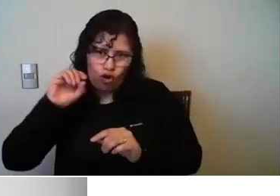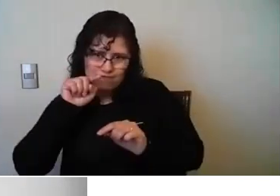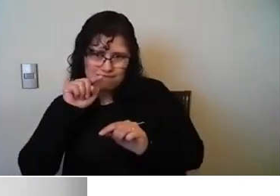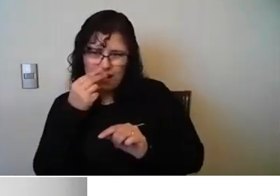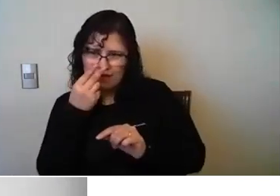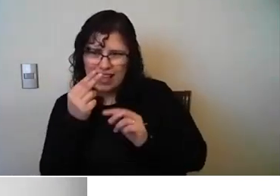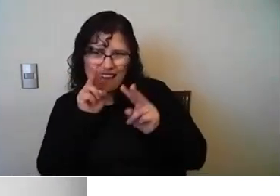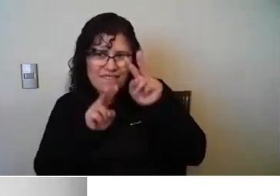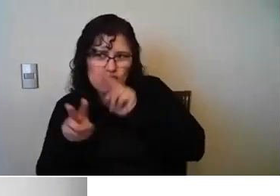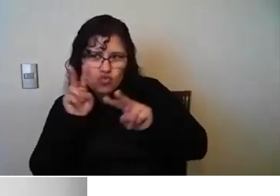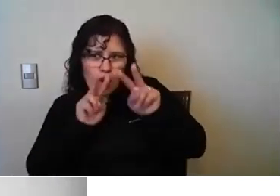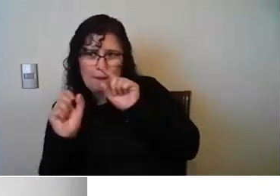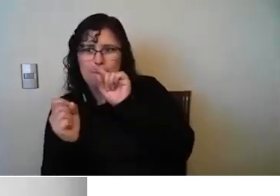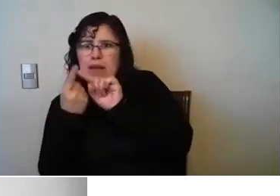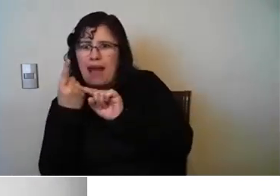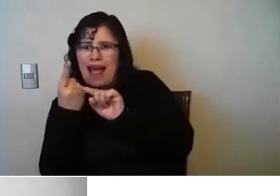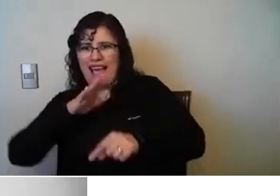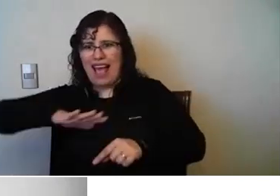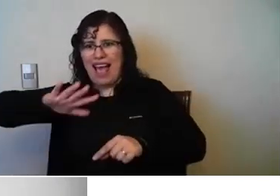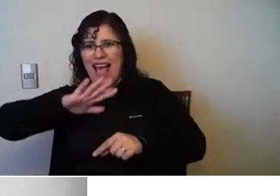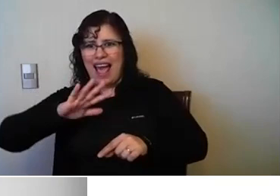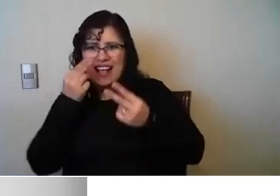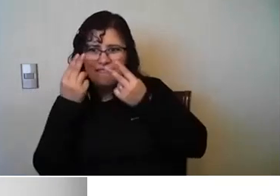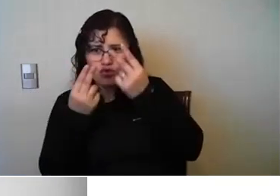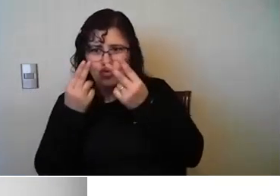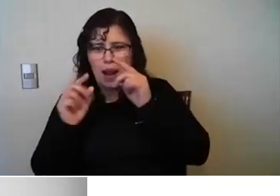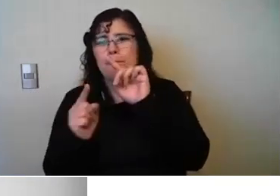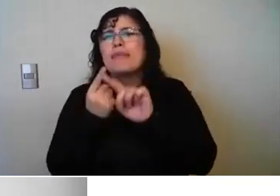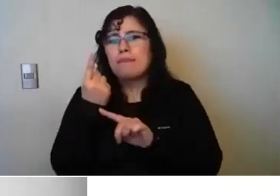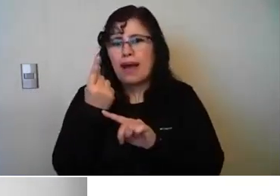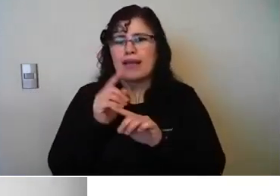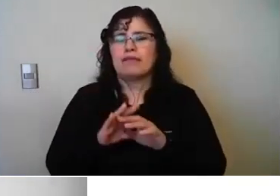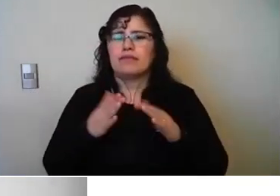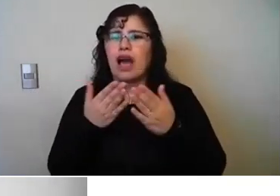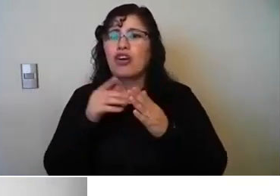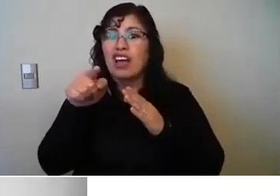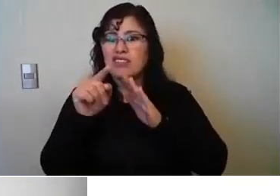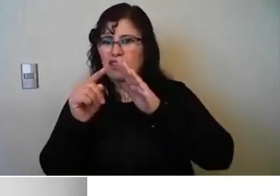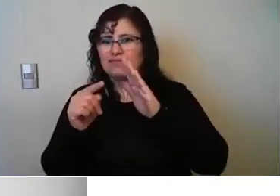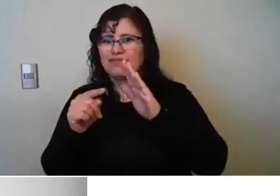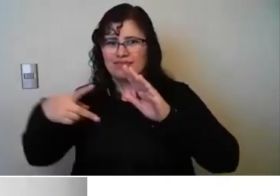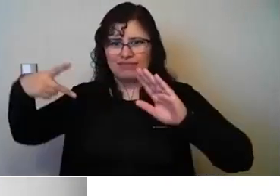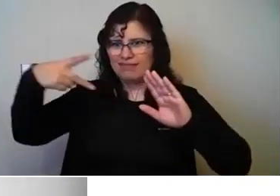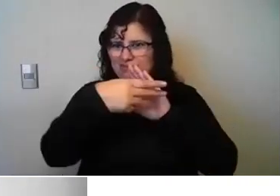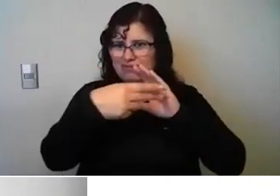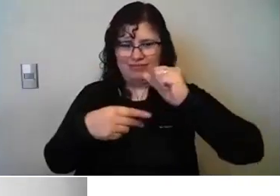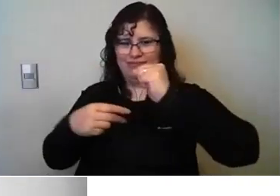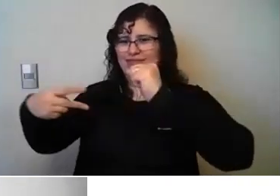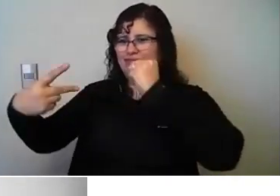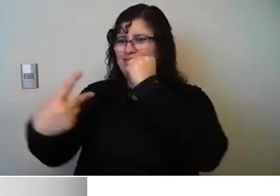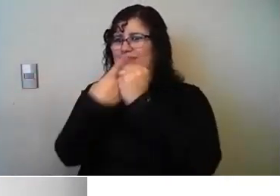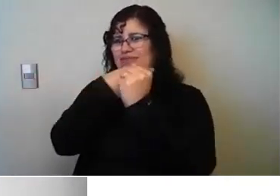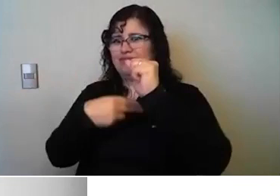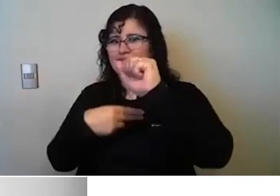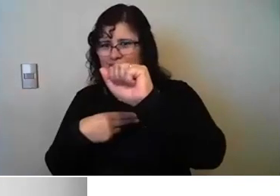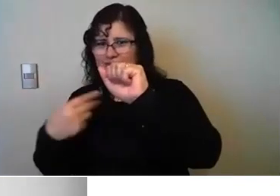visual primaria. Como esta es la cara medial, habíamos nombrado el surco del